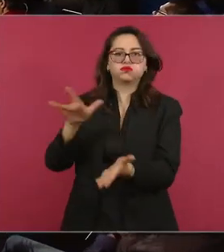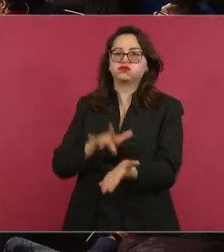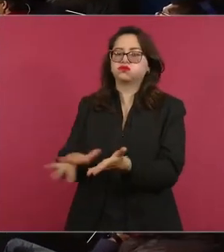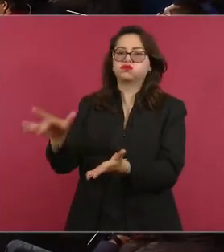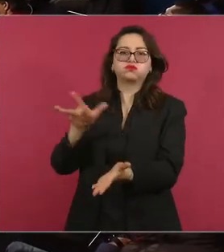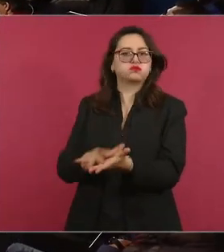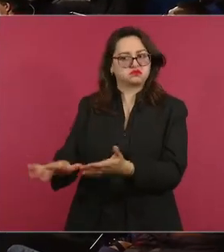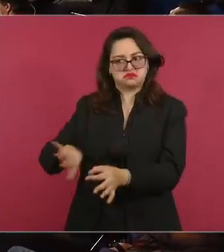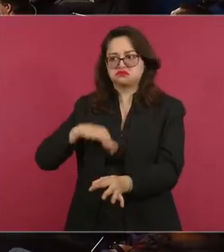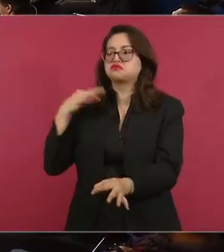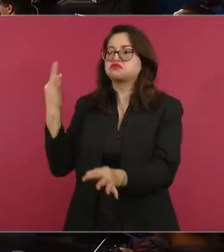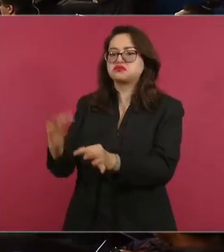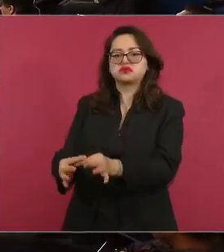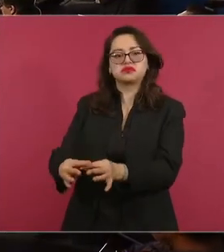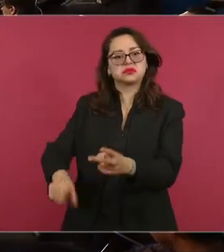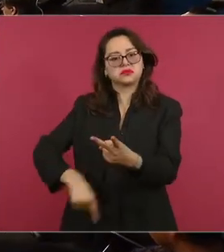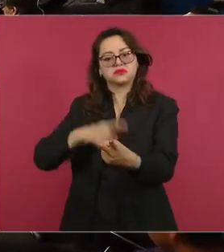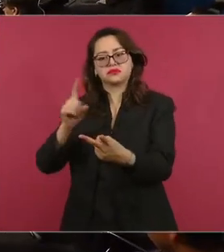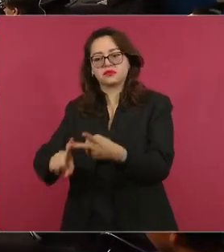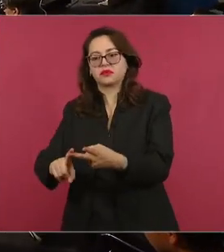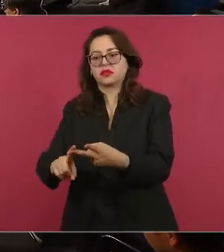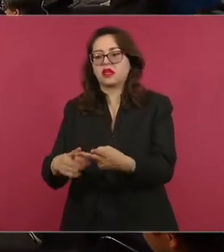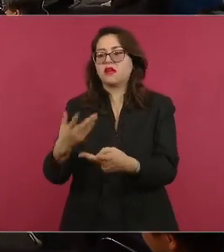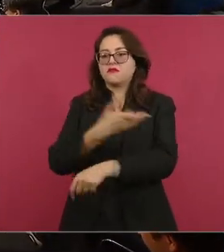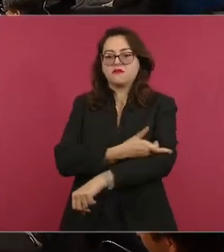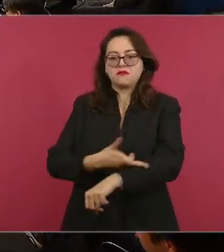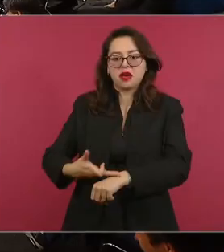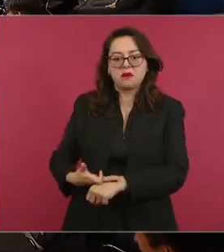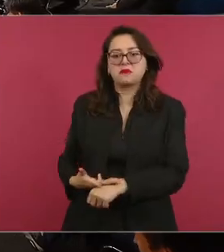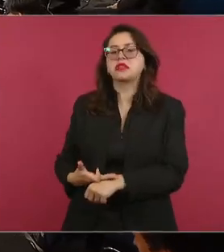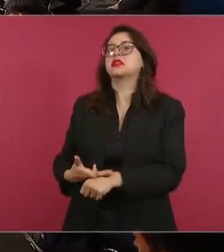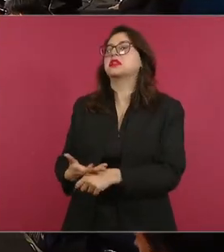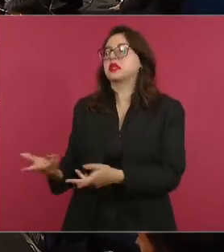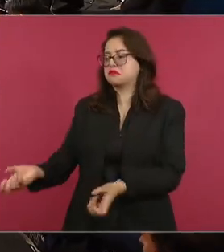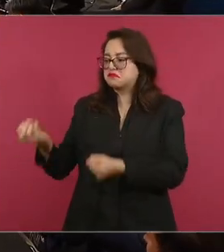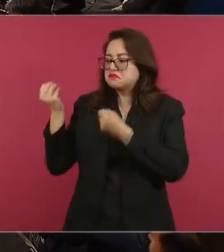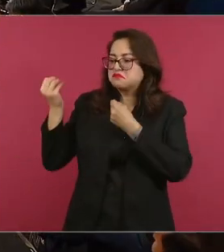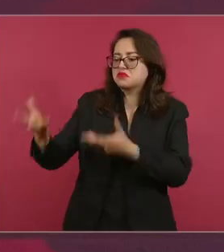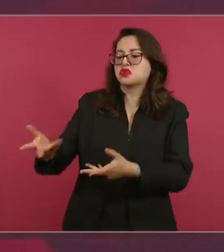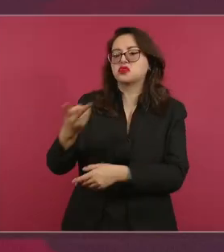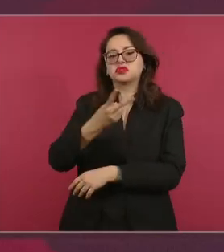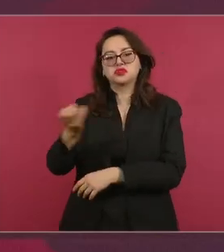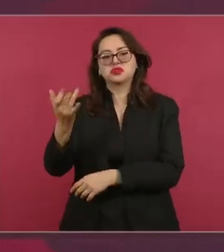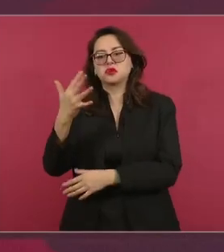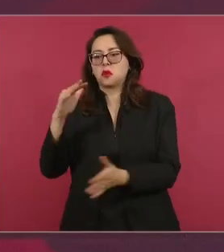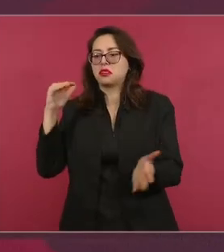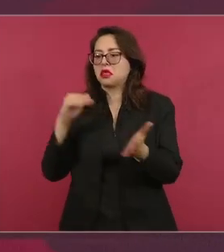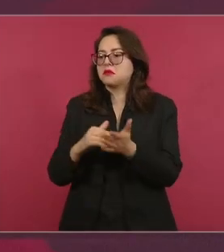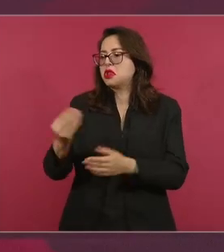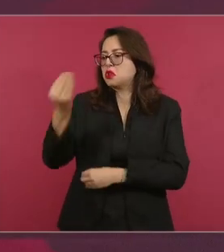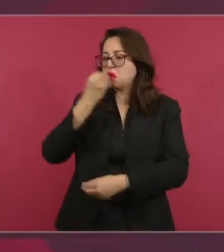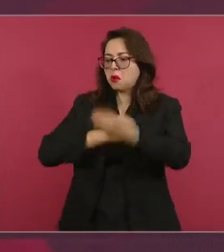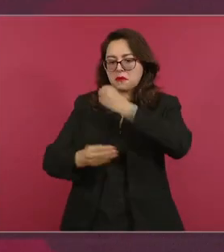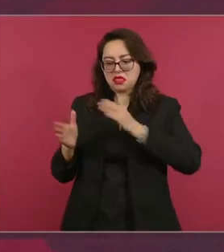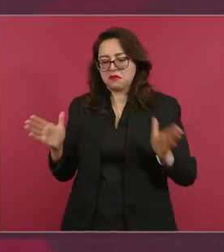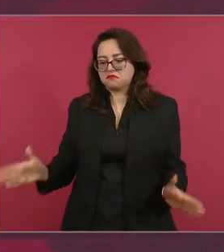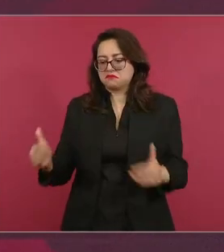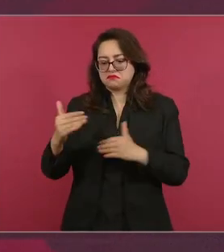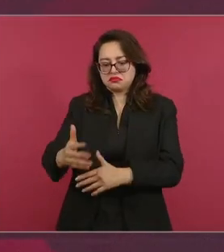250 familias damnificadas, 250 paquetes de